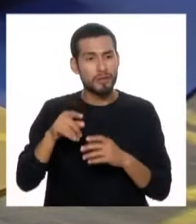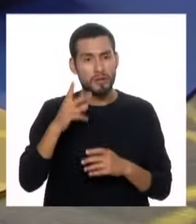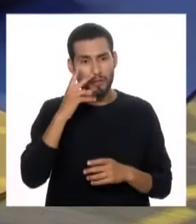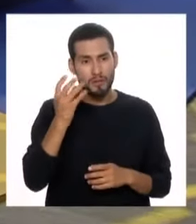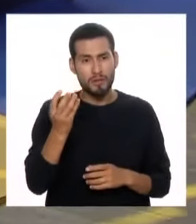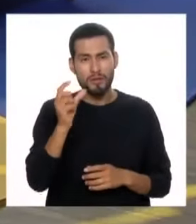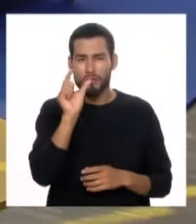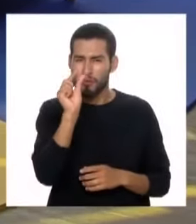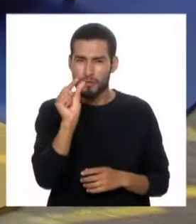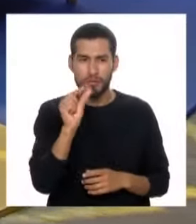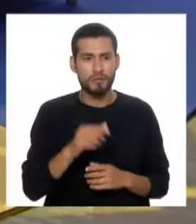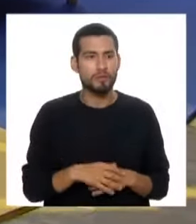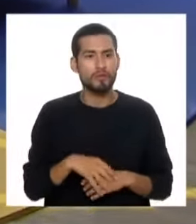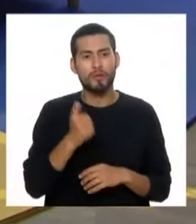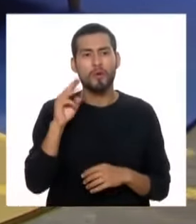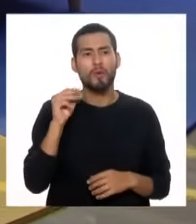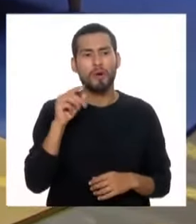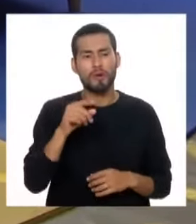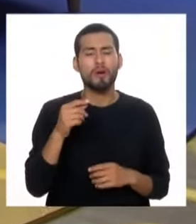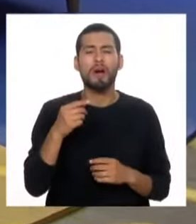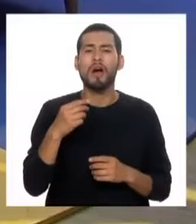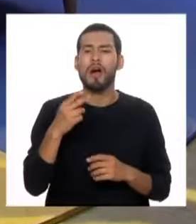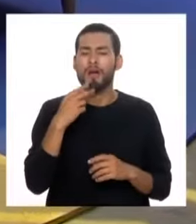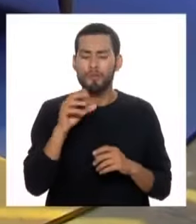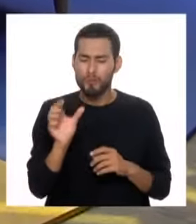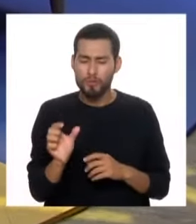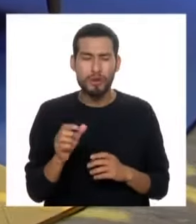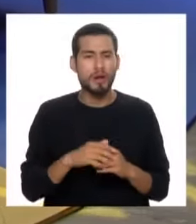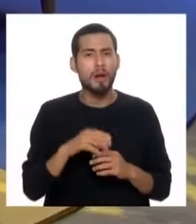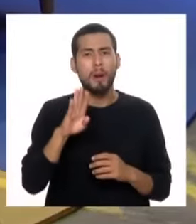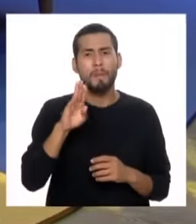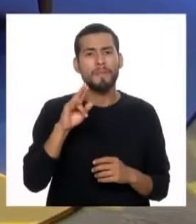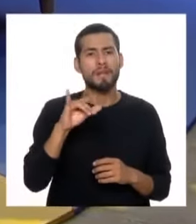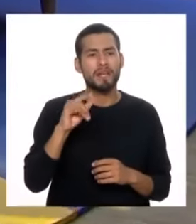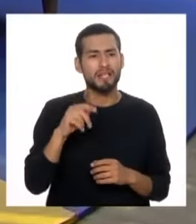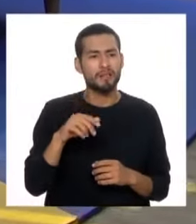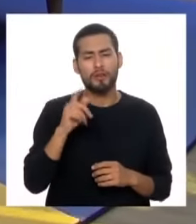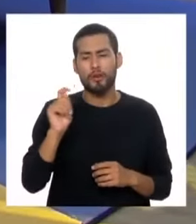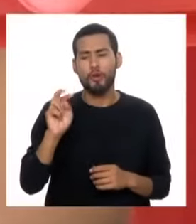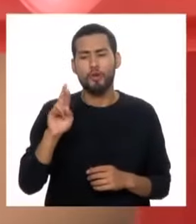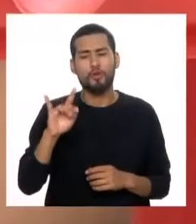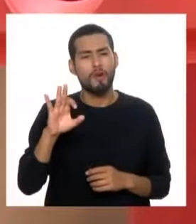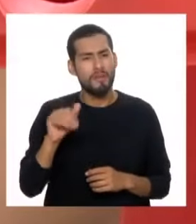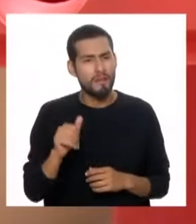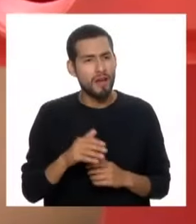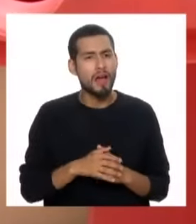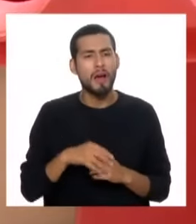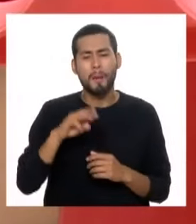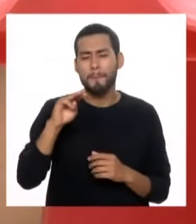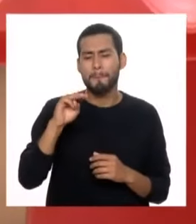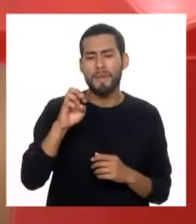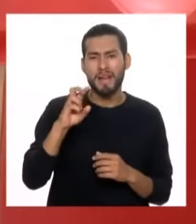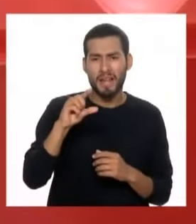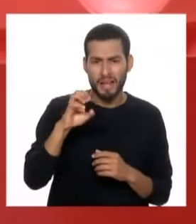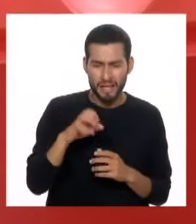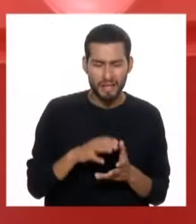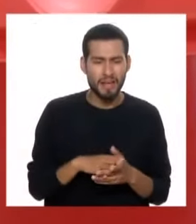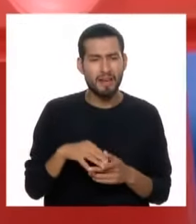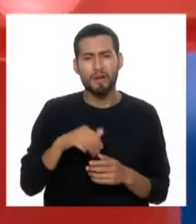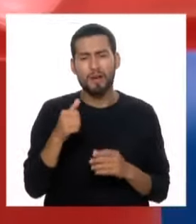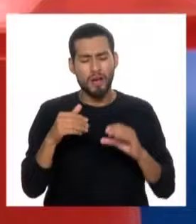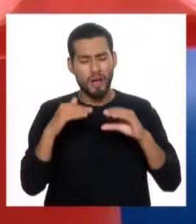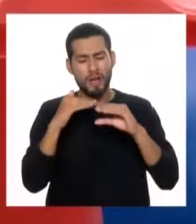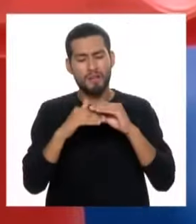oro en miniatura, guarueros, camotillo, brillantina, trufas de maná, merengue, alfajores. Bueno, y otra